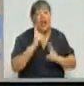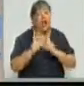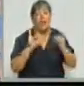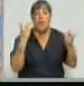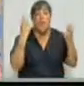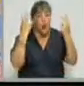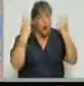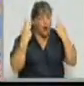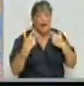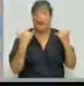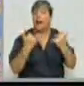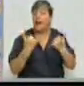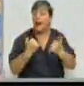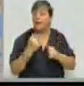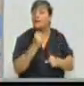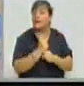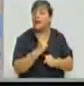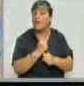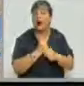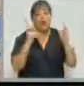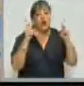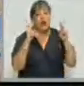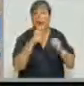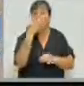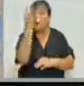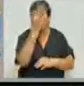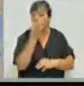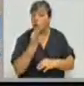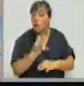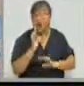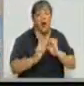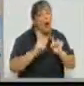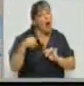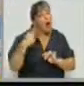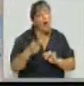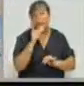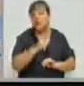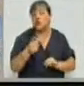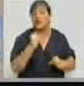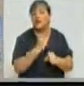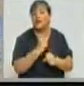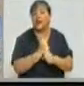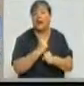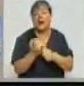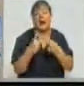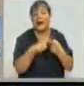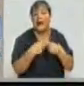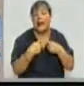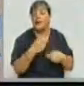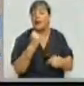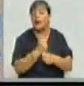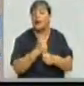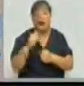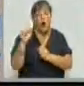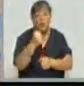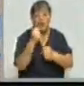peluqueras, muchas están afines a la cuestión cosmética, otras realizan actividades que tienen relación al trabajo